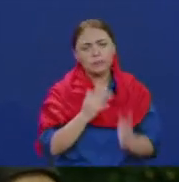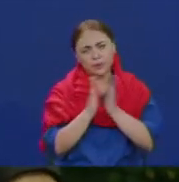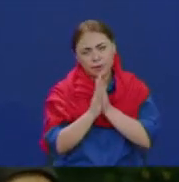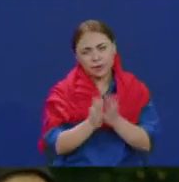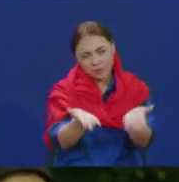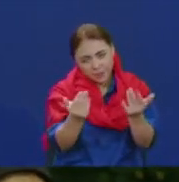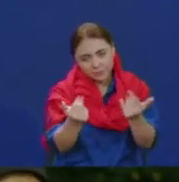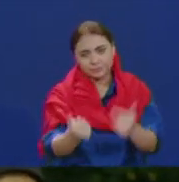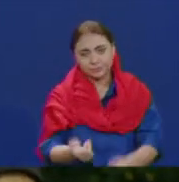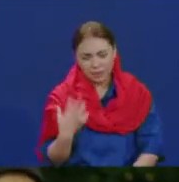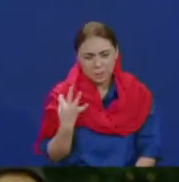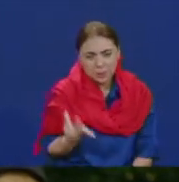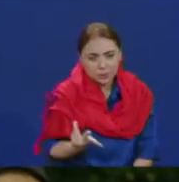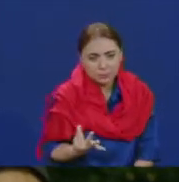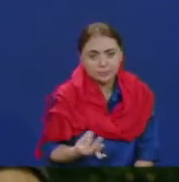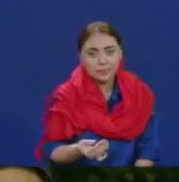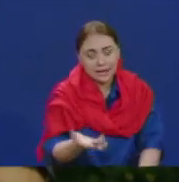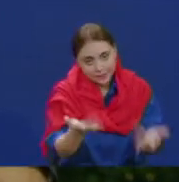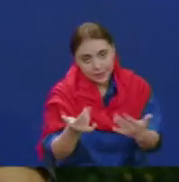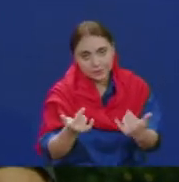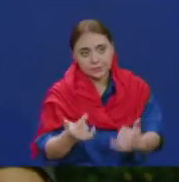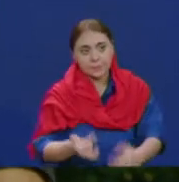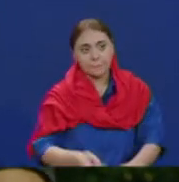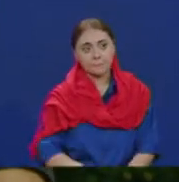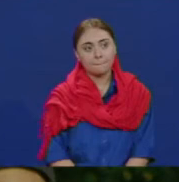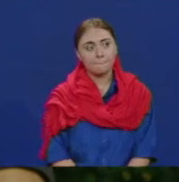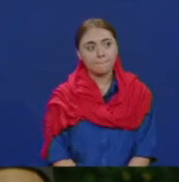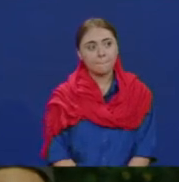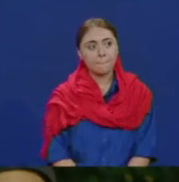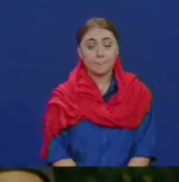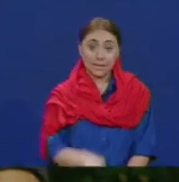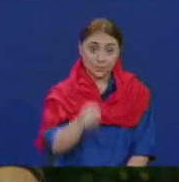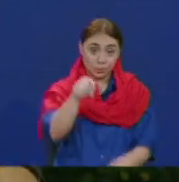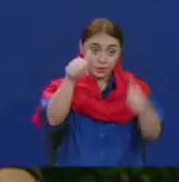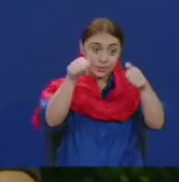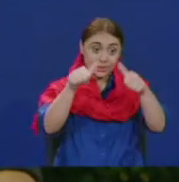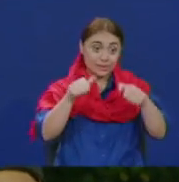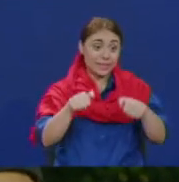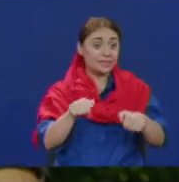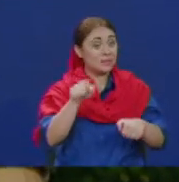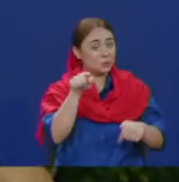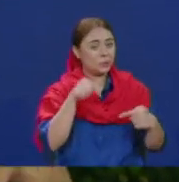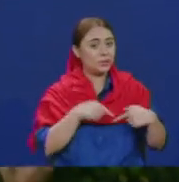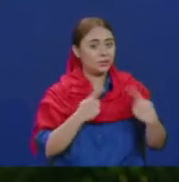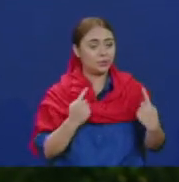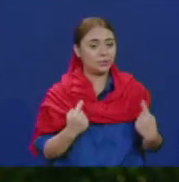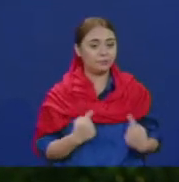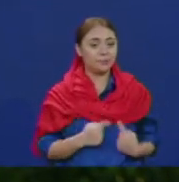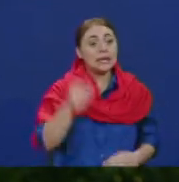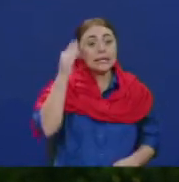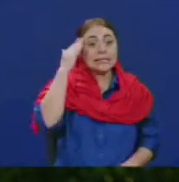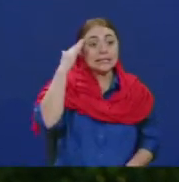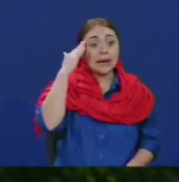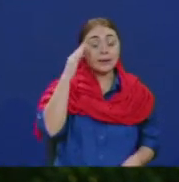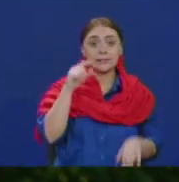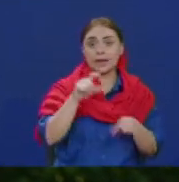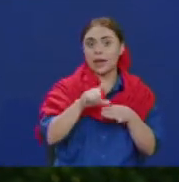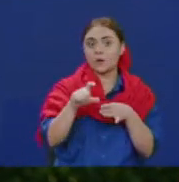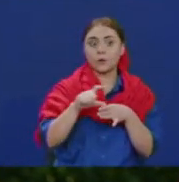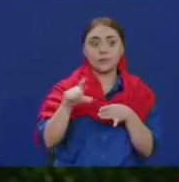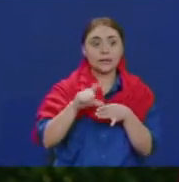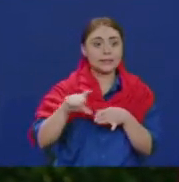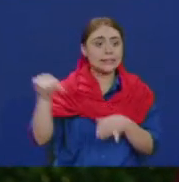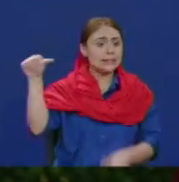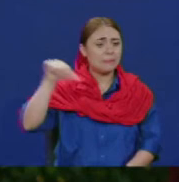acerque, a que si ha visto su corazón, aquí ha visto su corazón y que ha